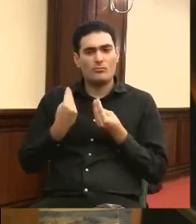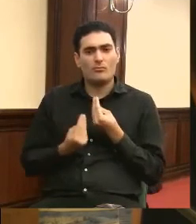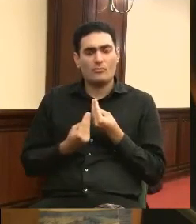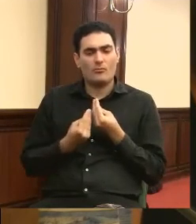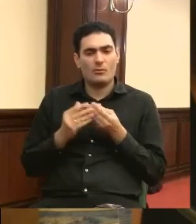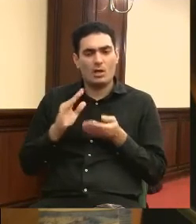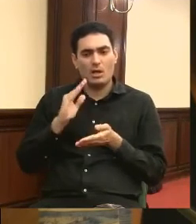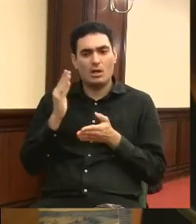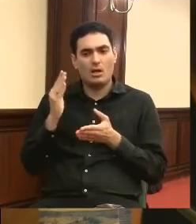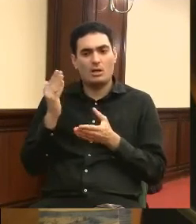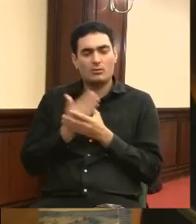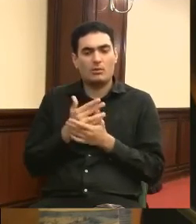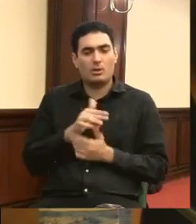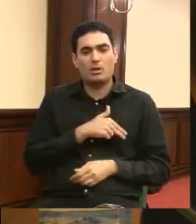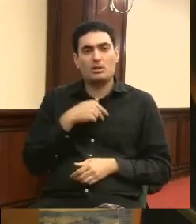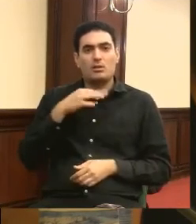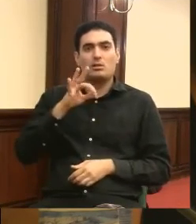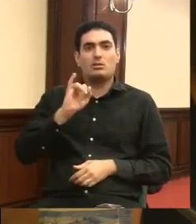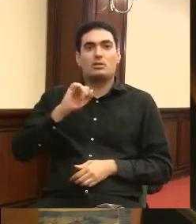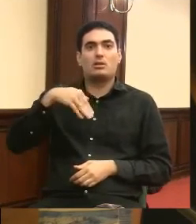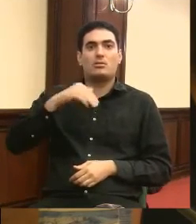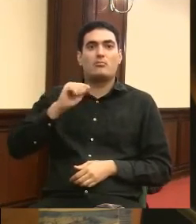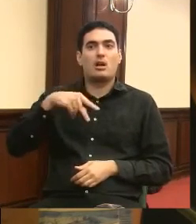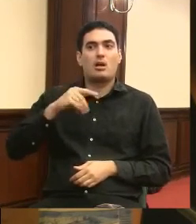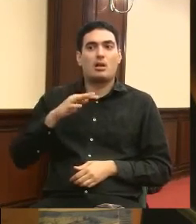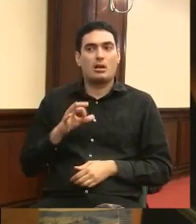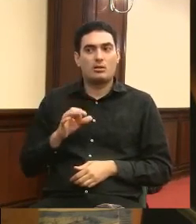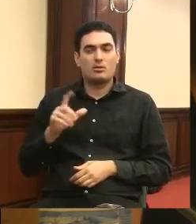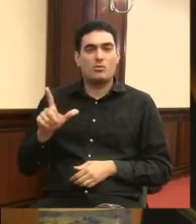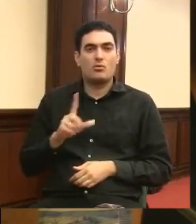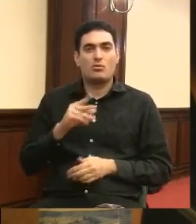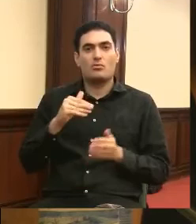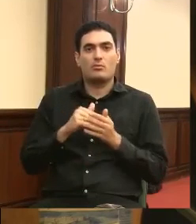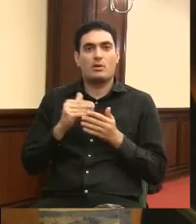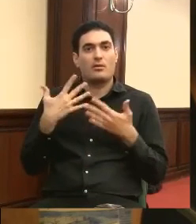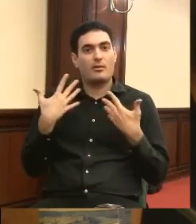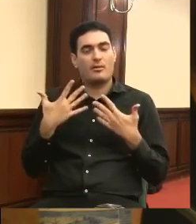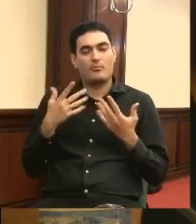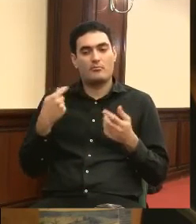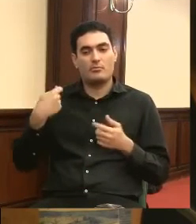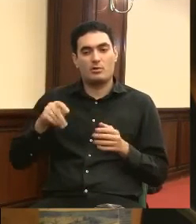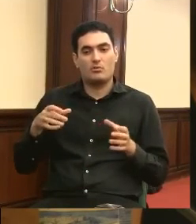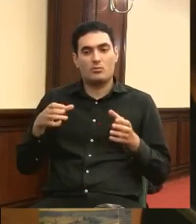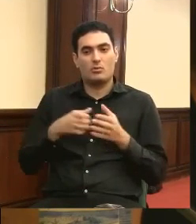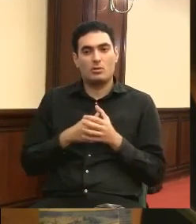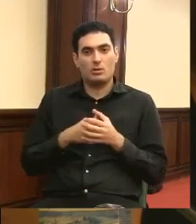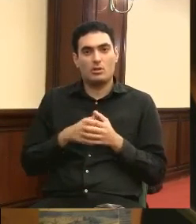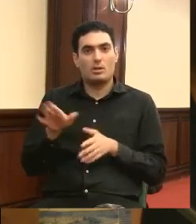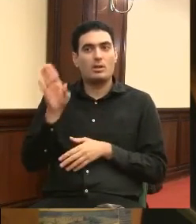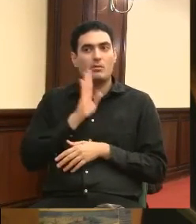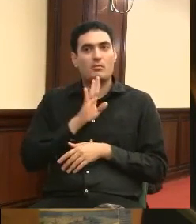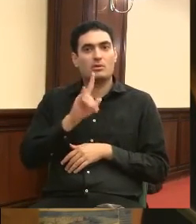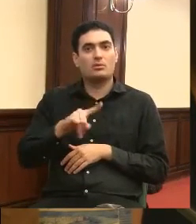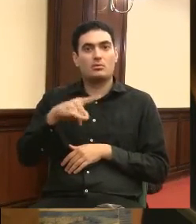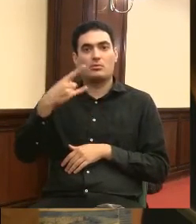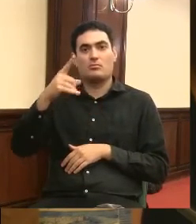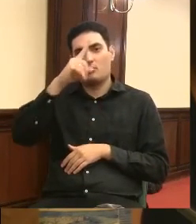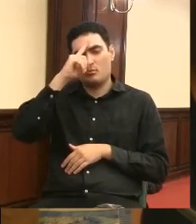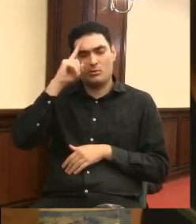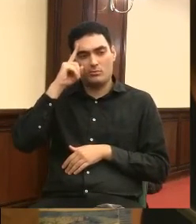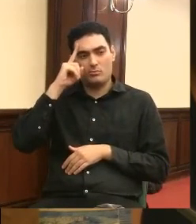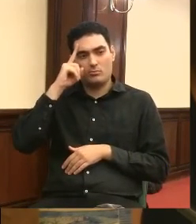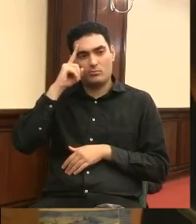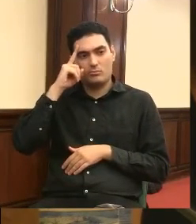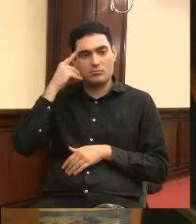con documentos del Archivo General de Simancas de julio de 2010, en el que el presidente de la Junta Criminal Extraordinaria